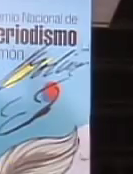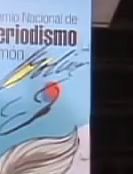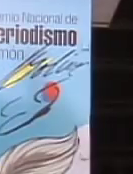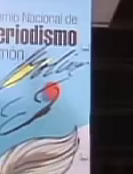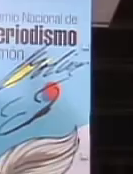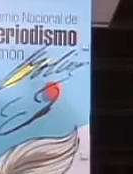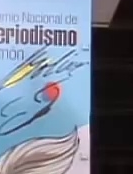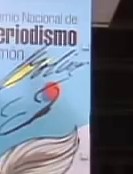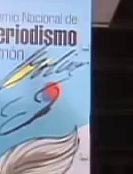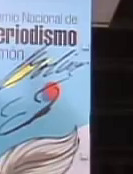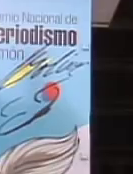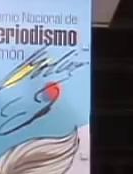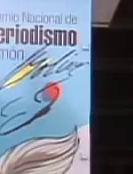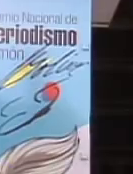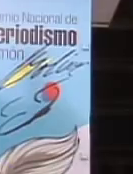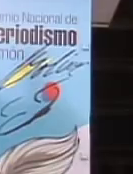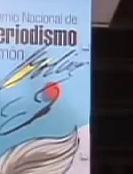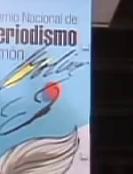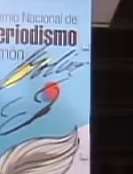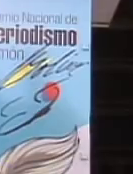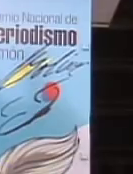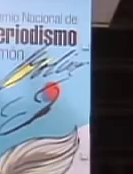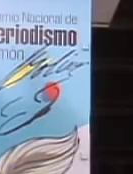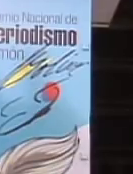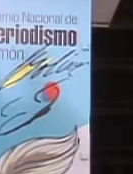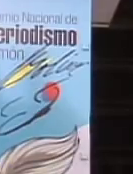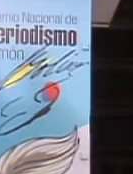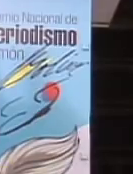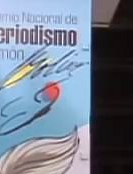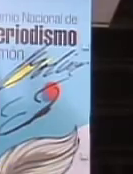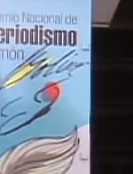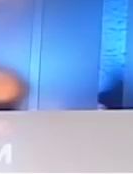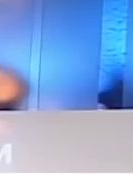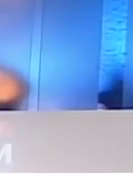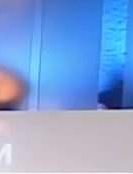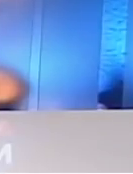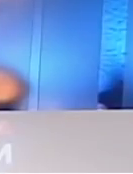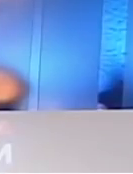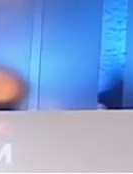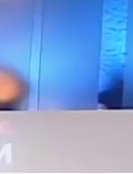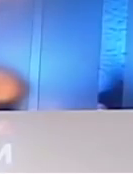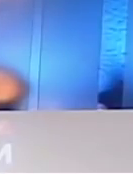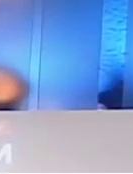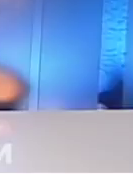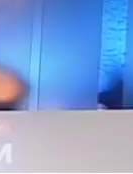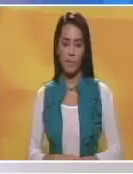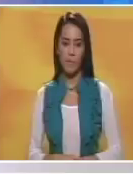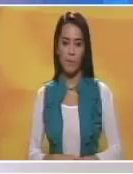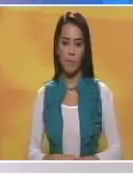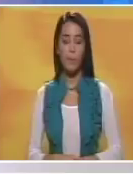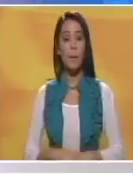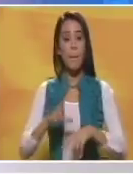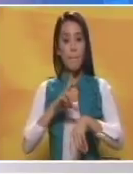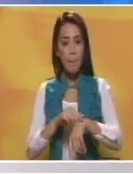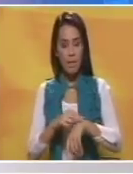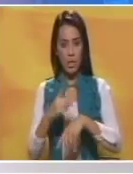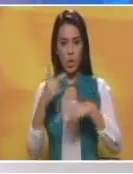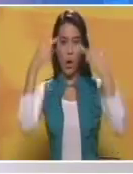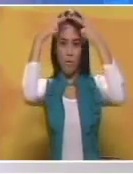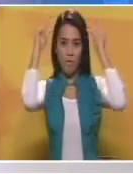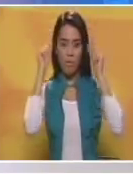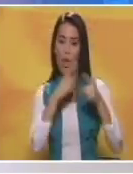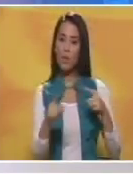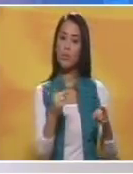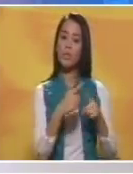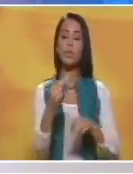nueva economía. Desde el Panteón Nacional, Lee Flores, Noticiero Venevisión. Médicos, enfermeras y demás trabajadores de los